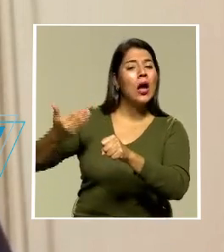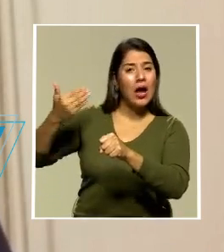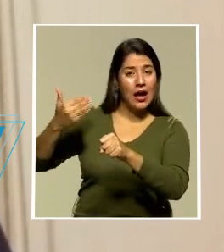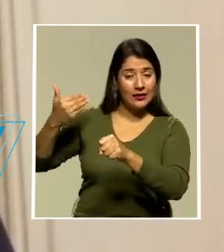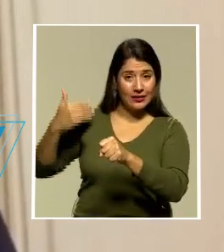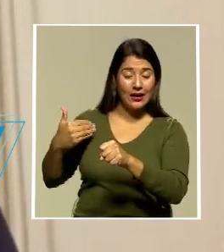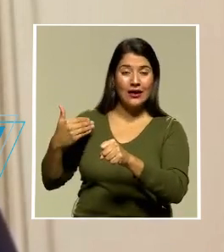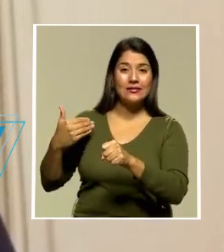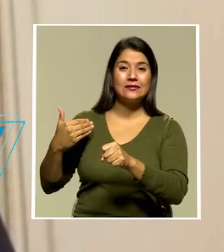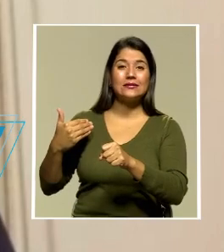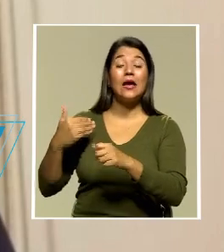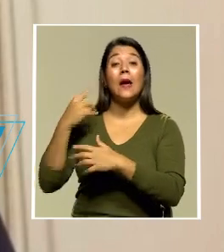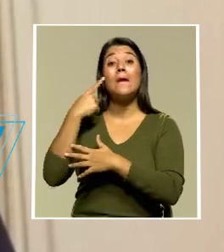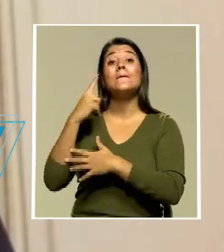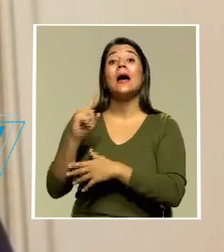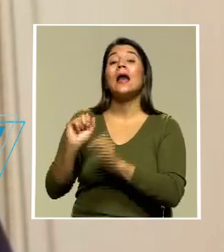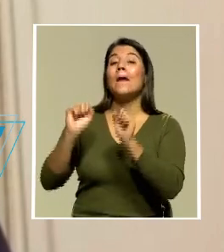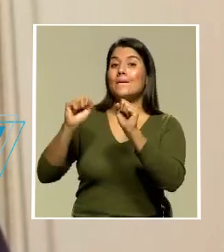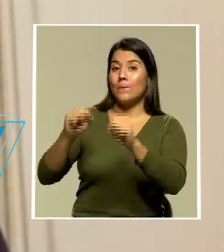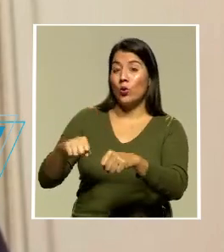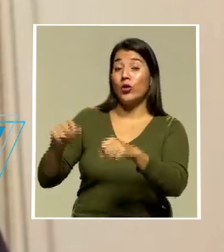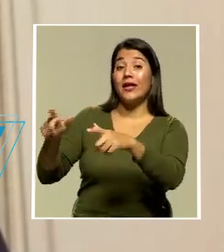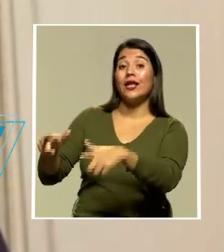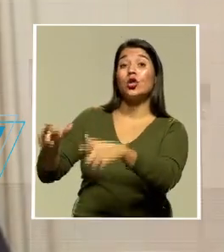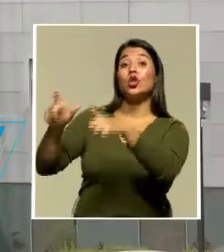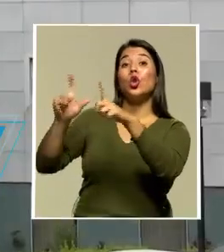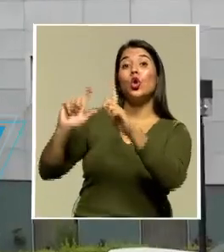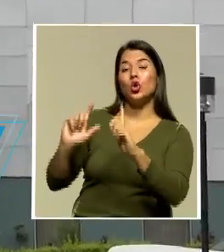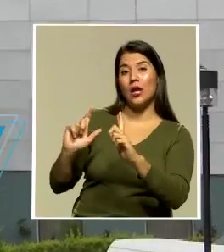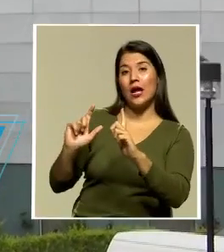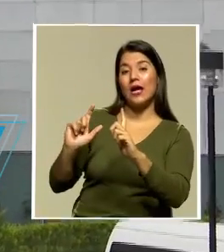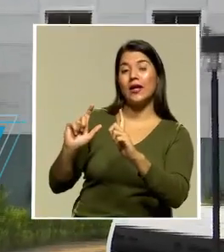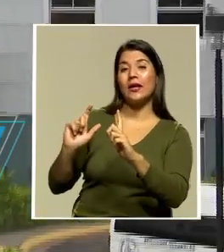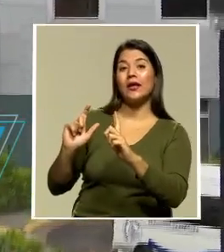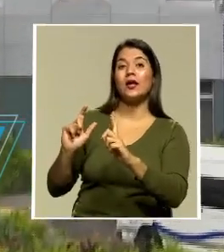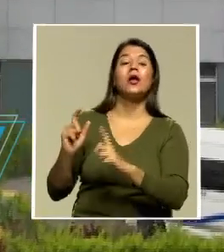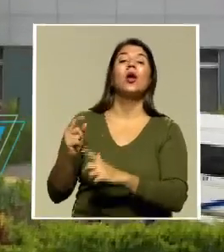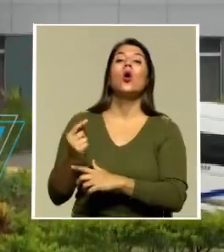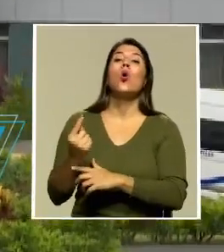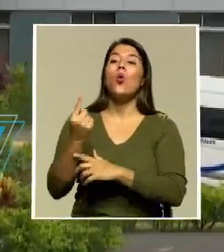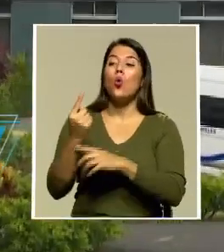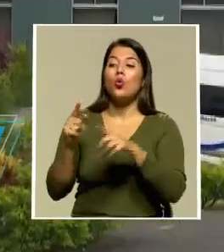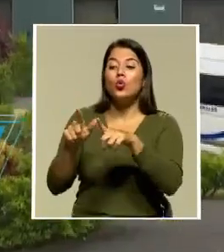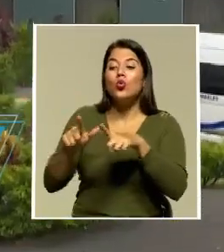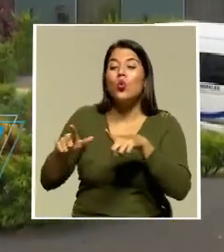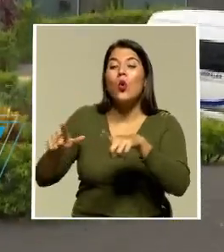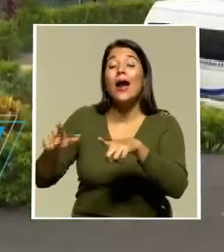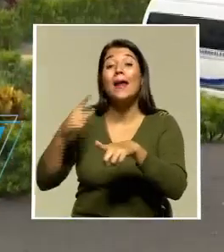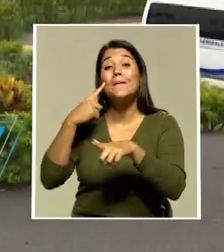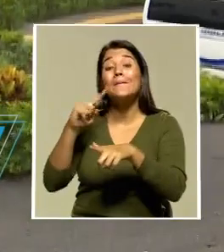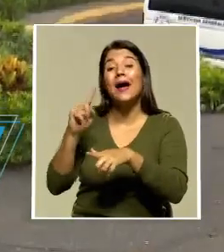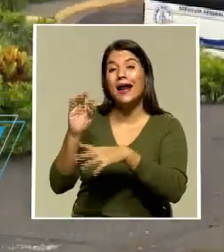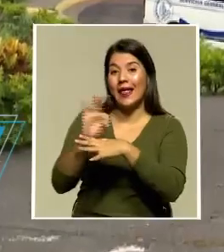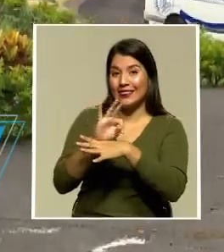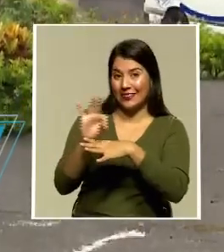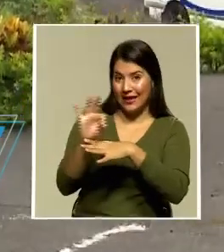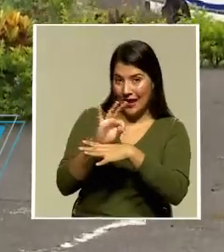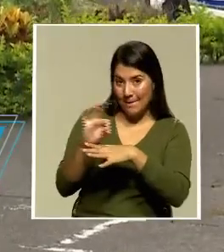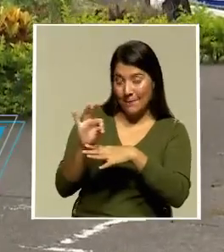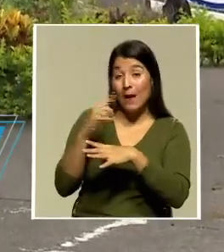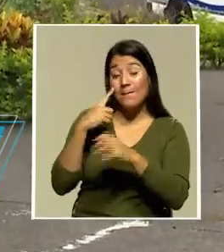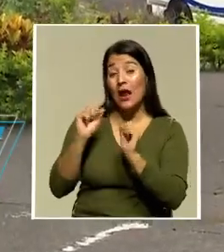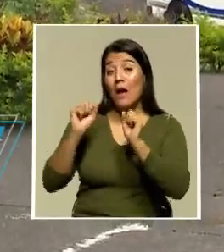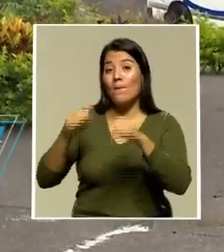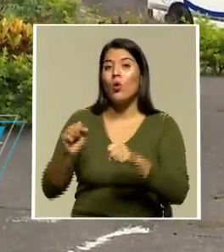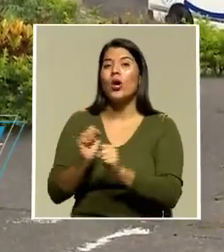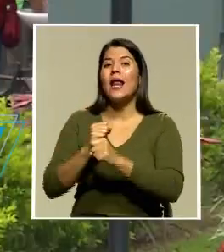institución propiamente para hacer la donación de una unidad de hemodinamia o terapia endovascular para la realización de